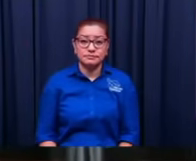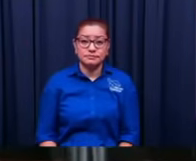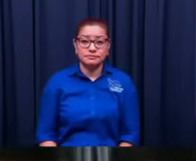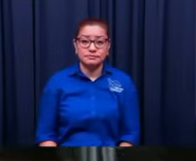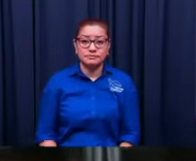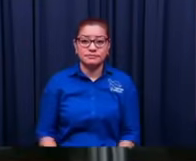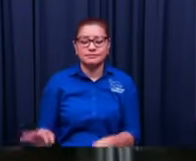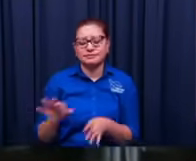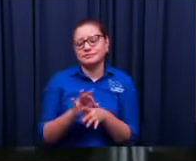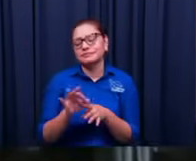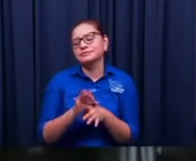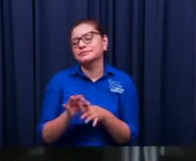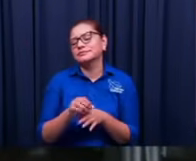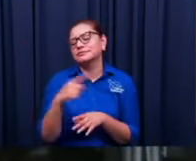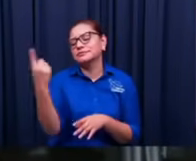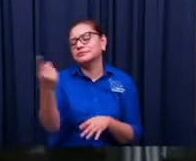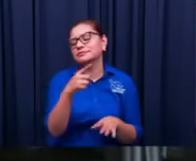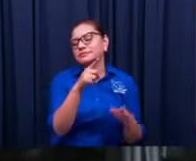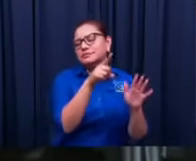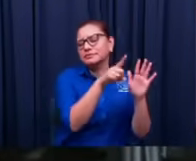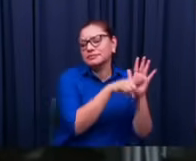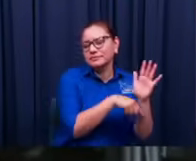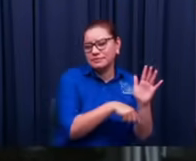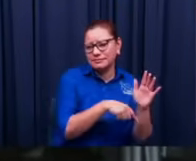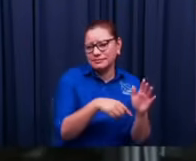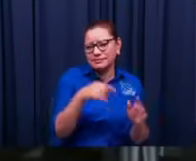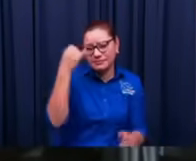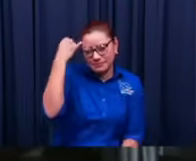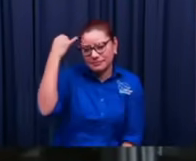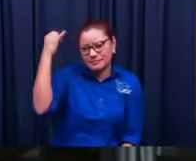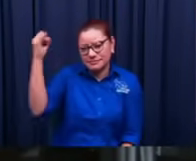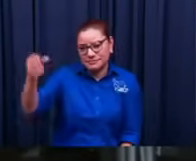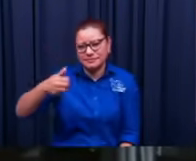si funcionó en lo negativo, ¿cómo no va a funcionar en lo positivo?